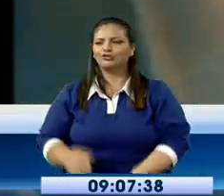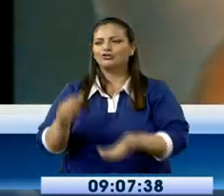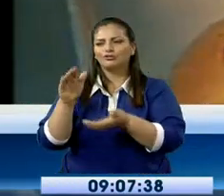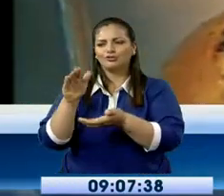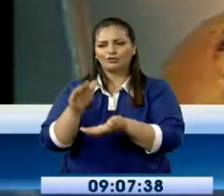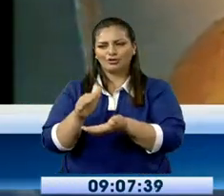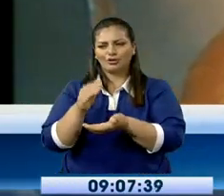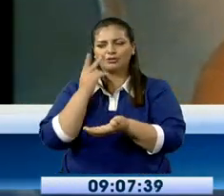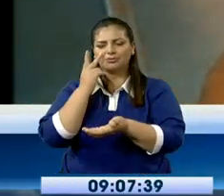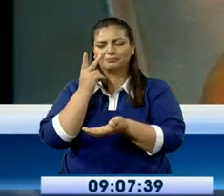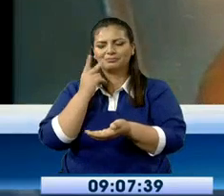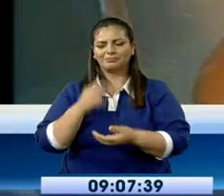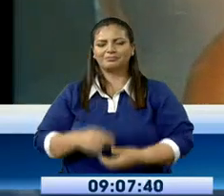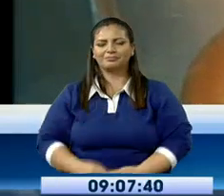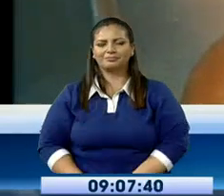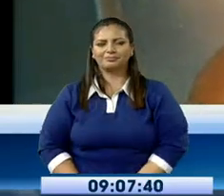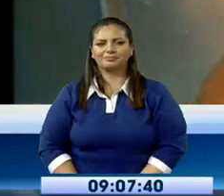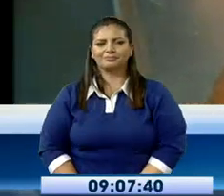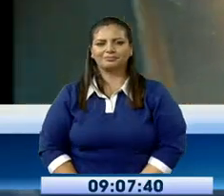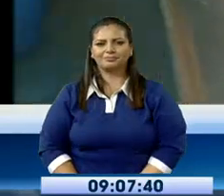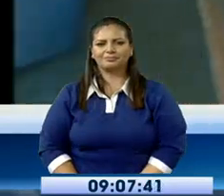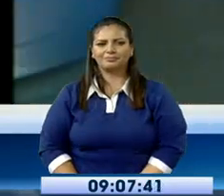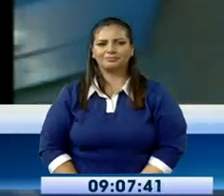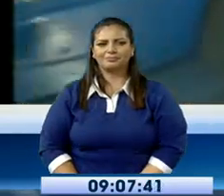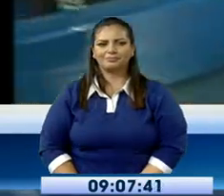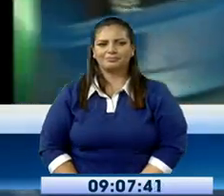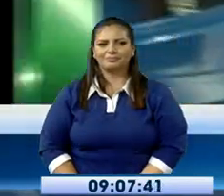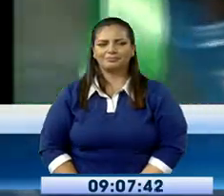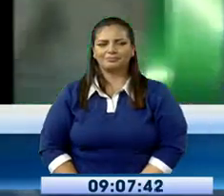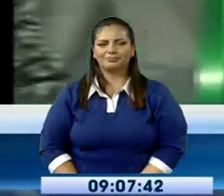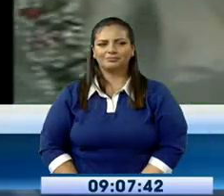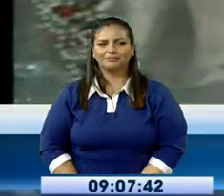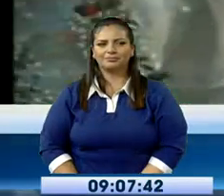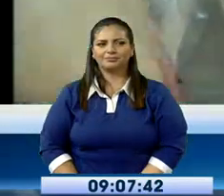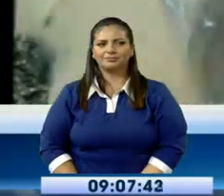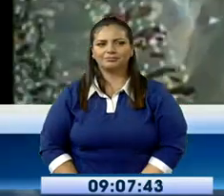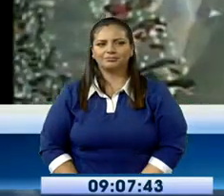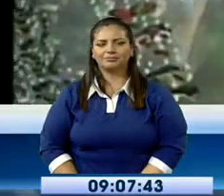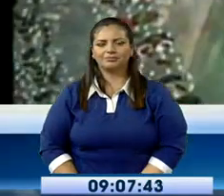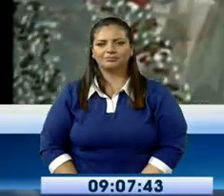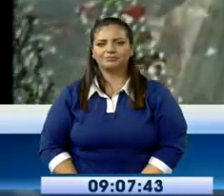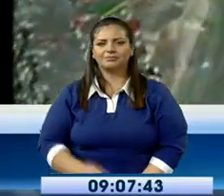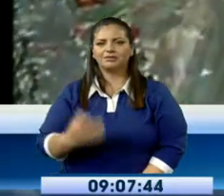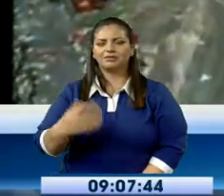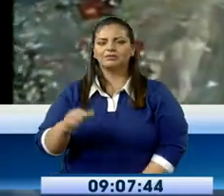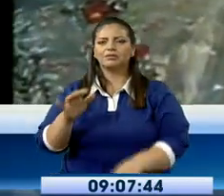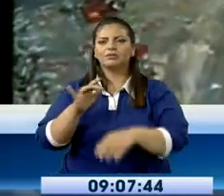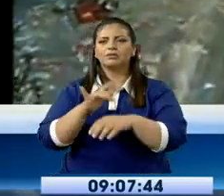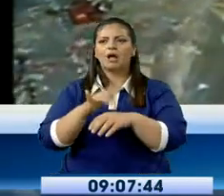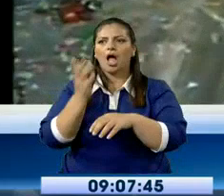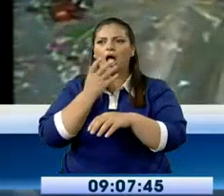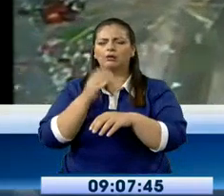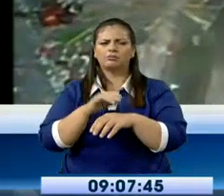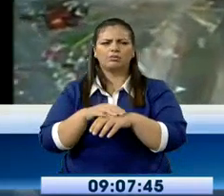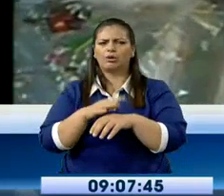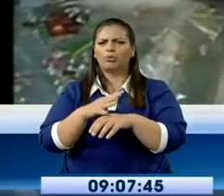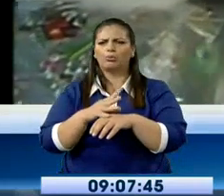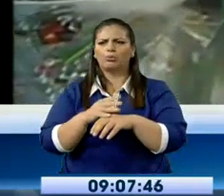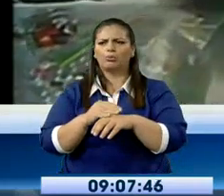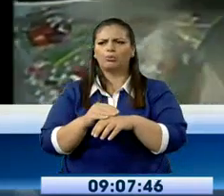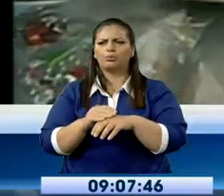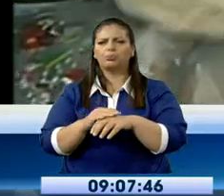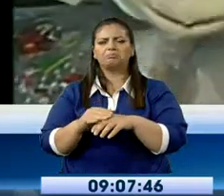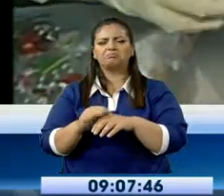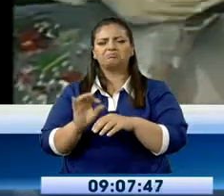ya. Empaquete uno, lo pone en la funda. Estos ya están fríos por si acaso, ya salieron en, mucho más